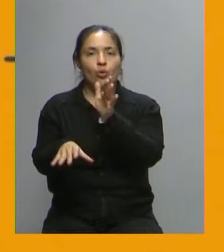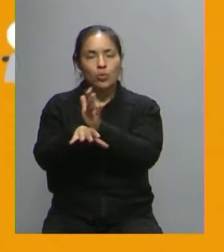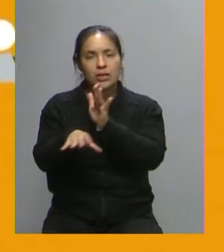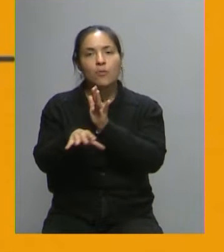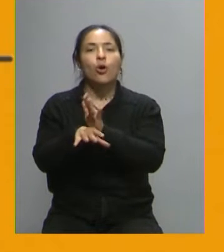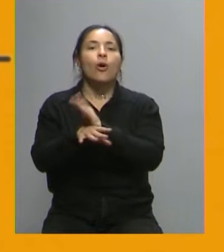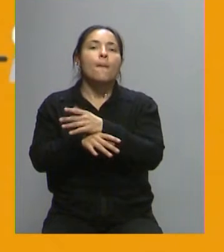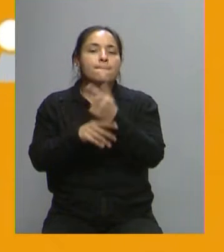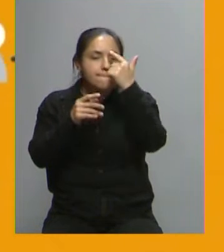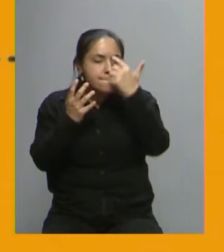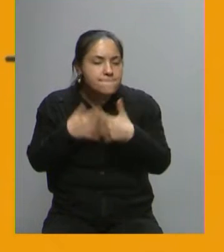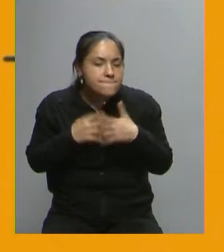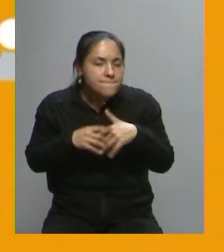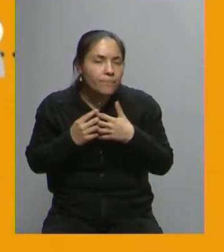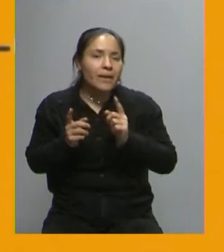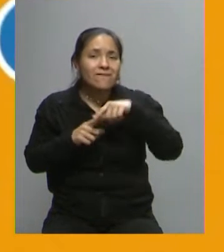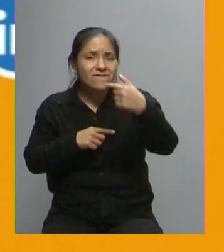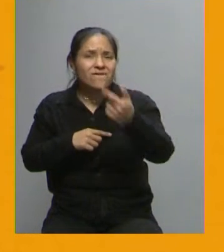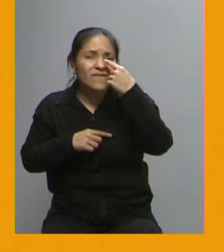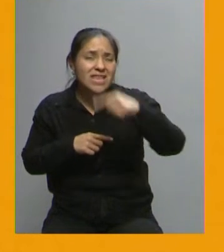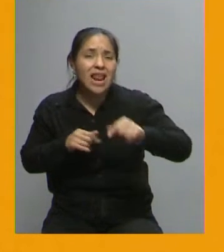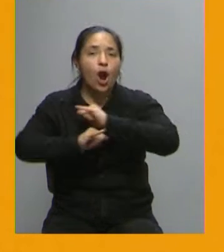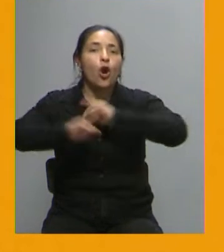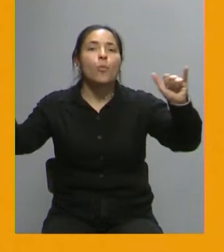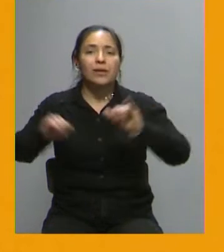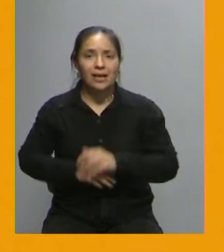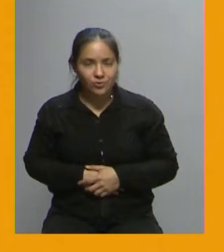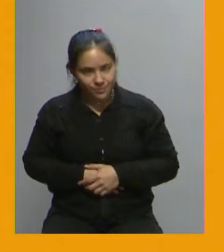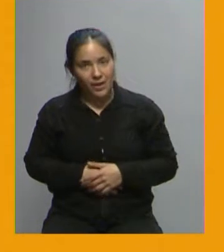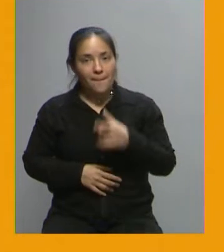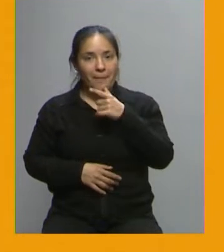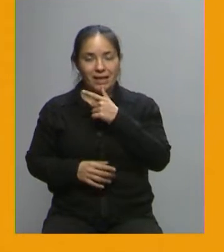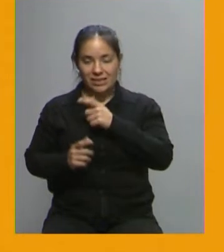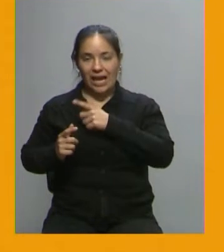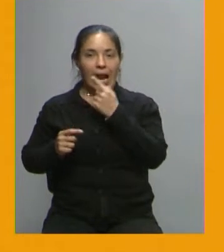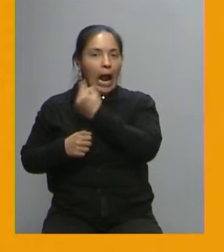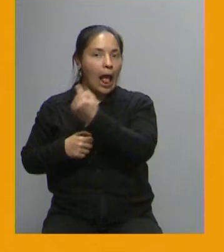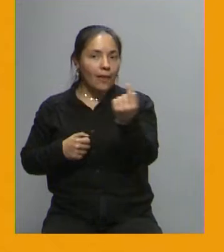Como si fuese un proceso, una factoría en donde las partes se van pasando